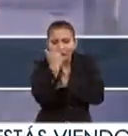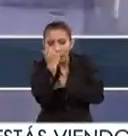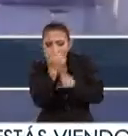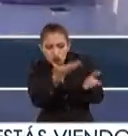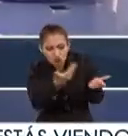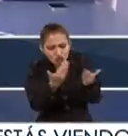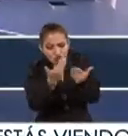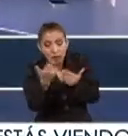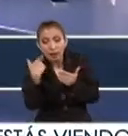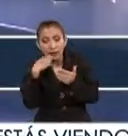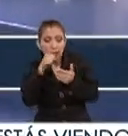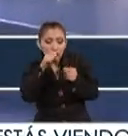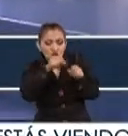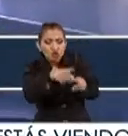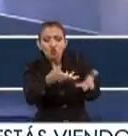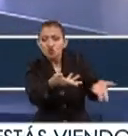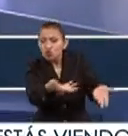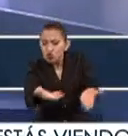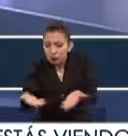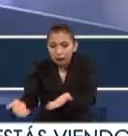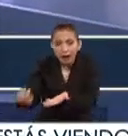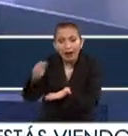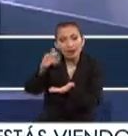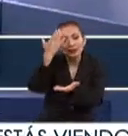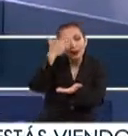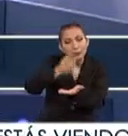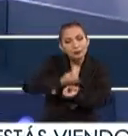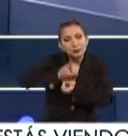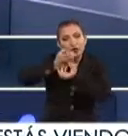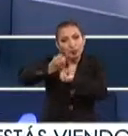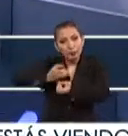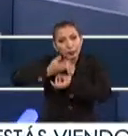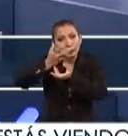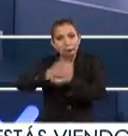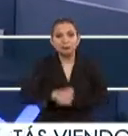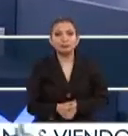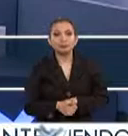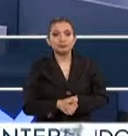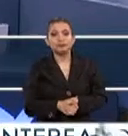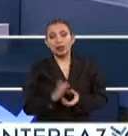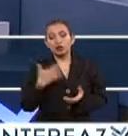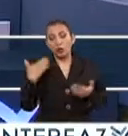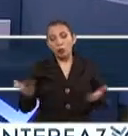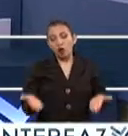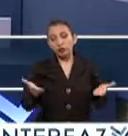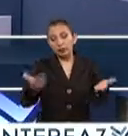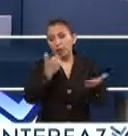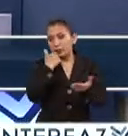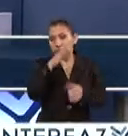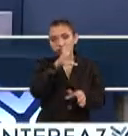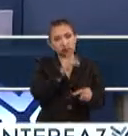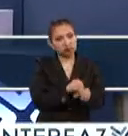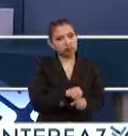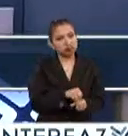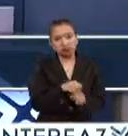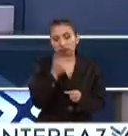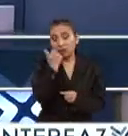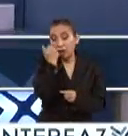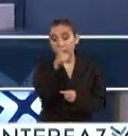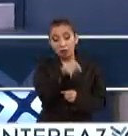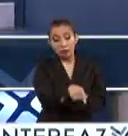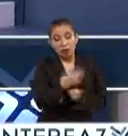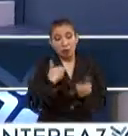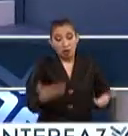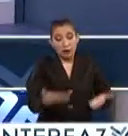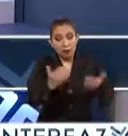también dejarle que se explaye y que se vaya expresando. Entonces, la motivación del alumno lo es todo. Un alumno